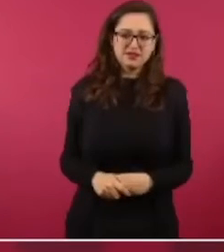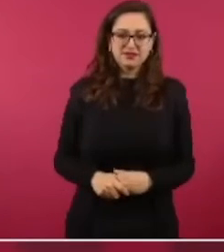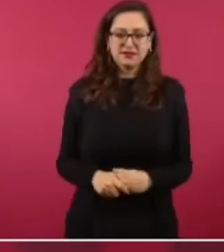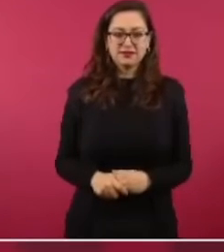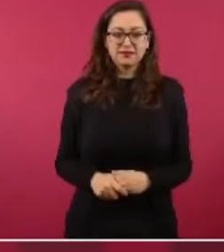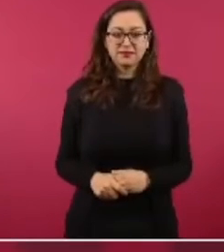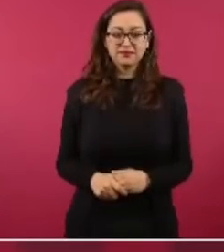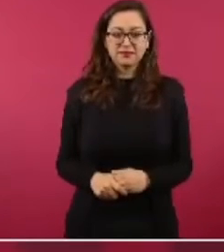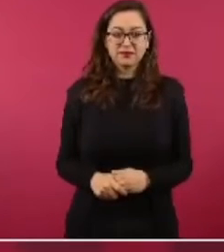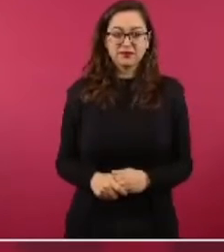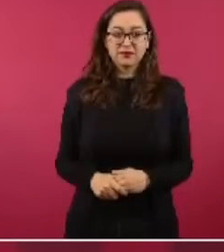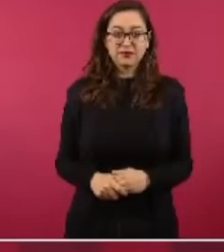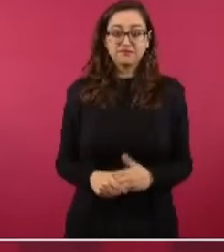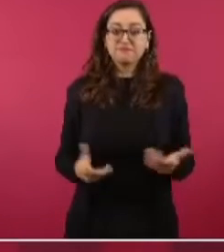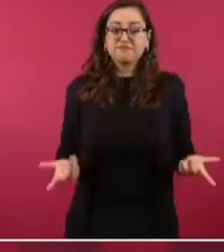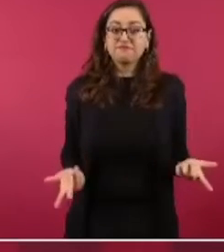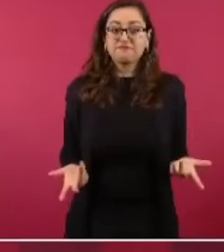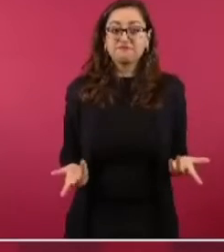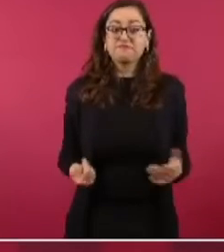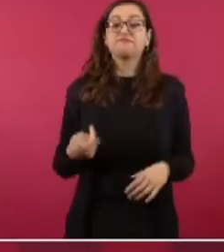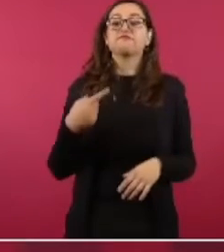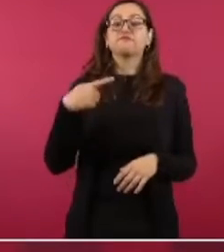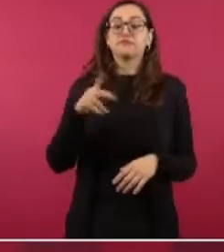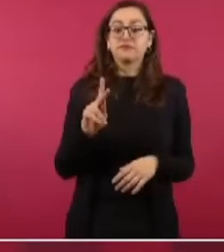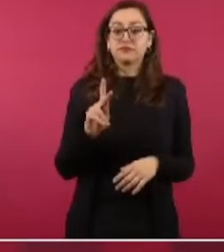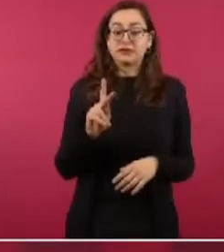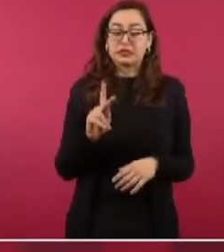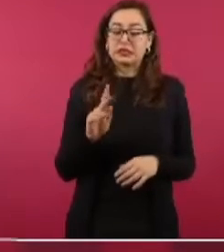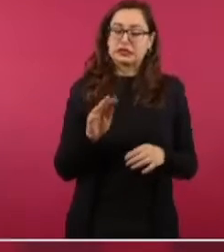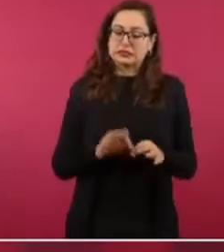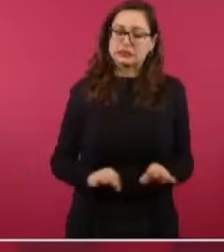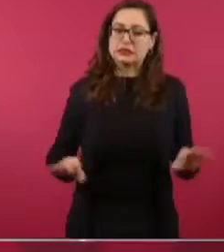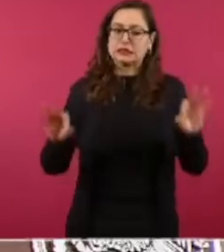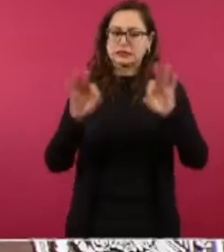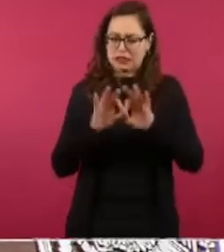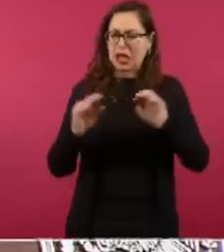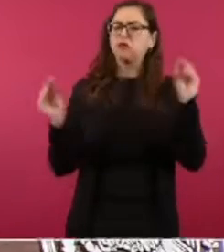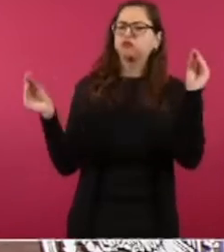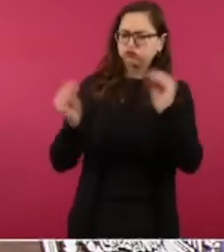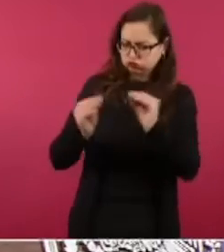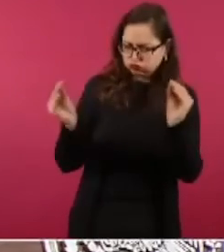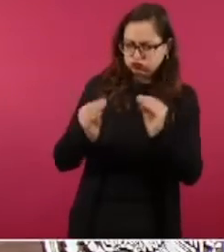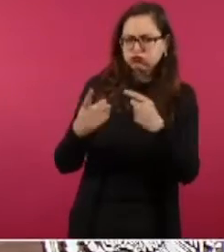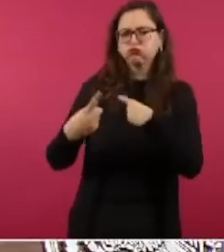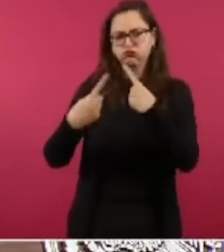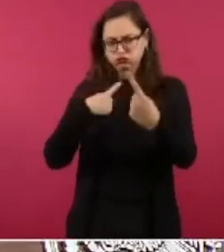Segundo Nada más, tema. la única cosa es no enojarse, ¿no?,